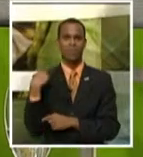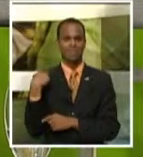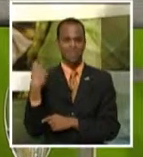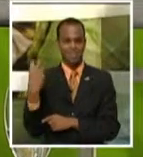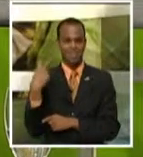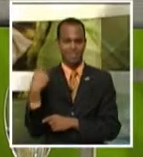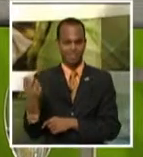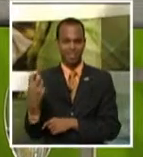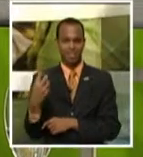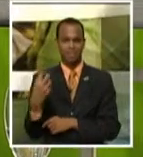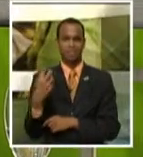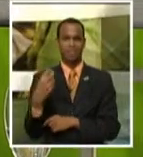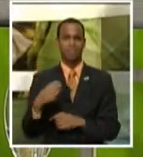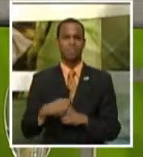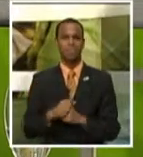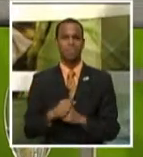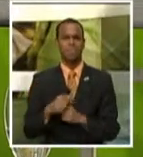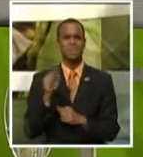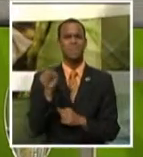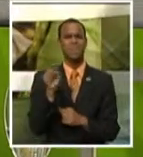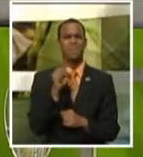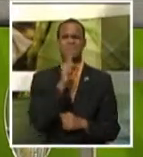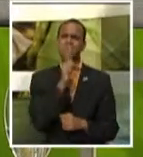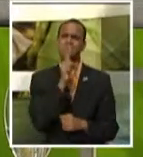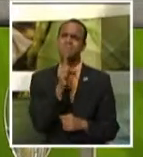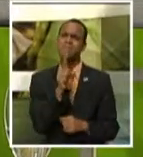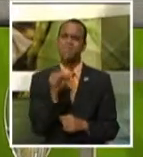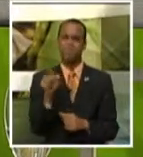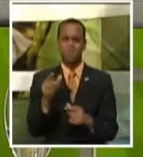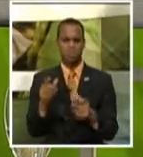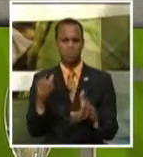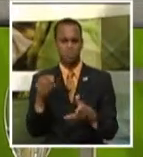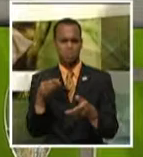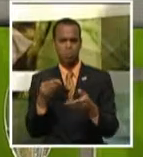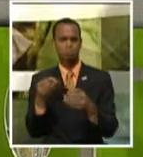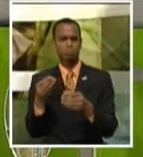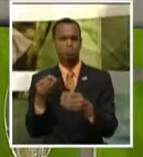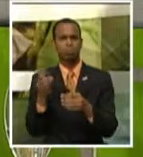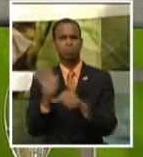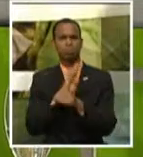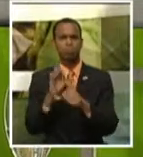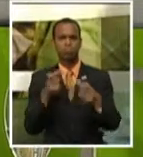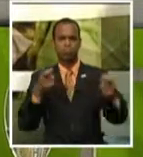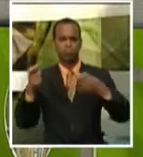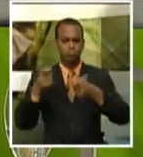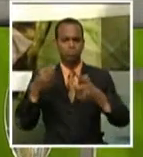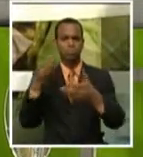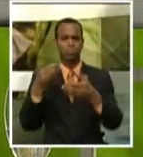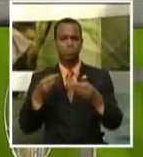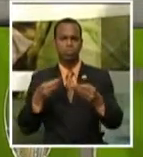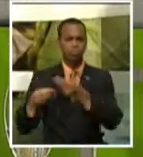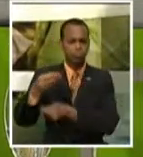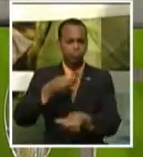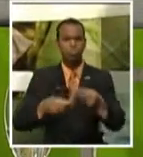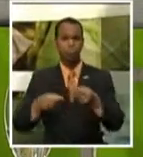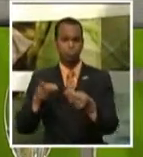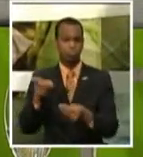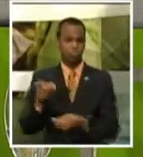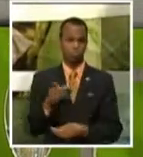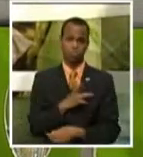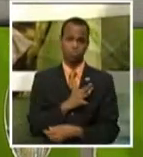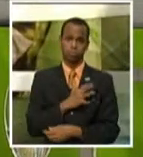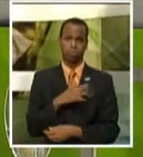comerciante, con quien vamos a conversar a propósito de la relación entre él,